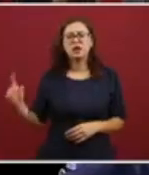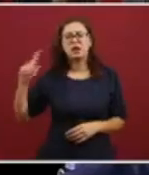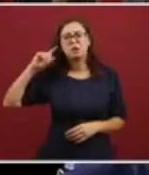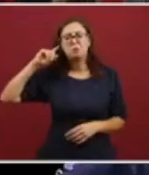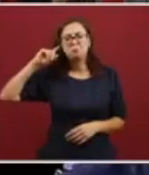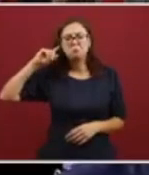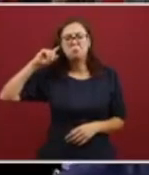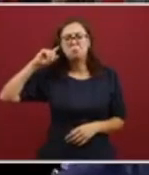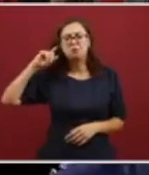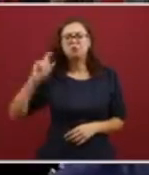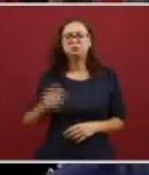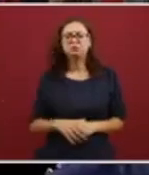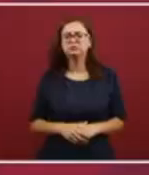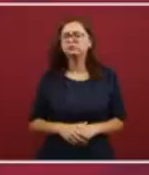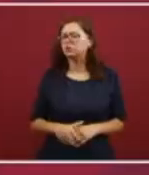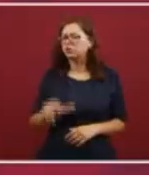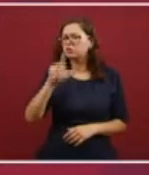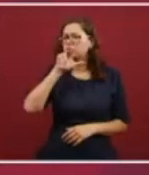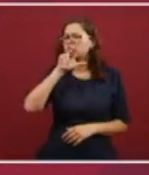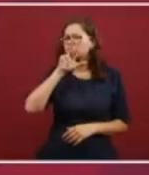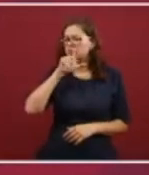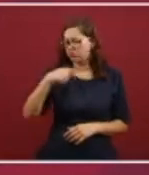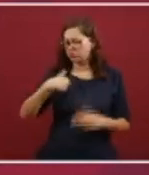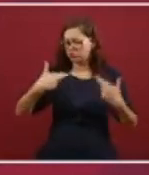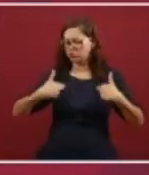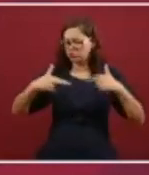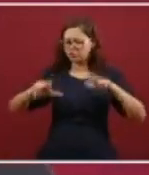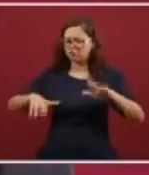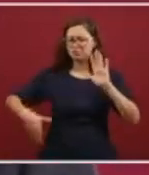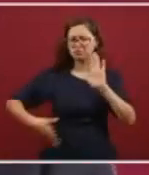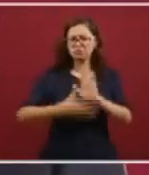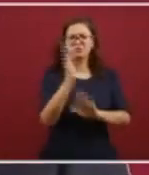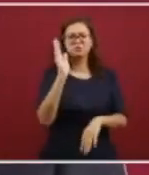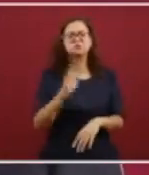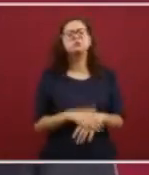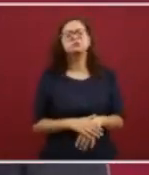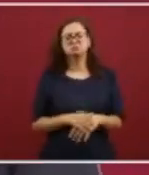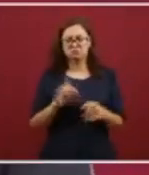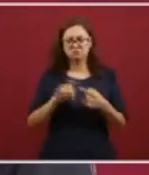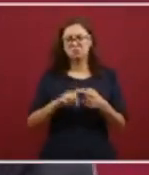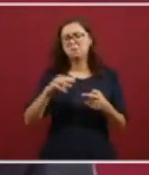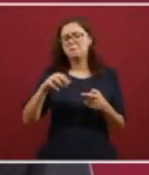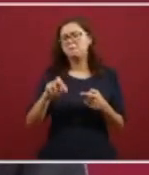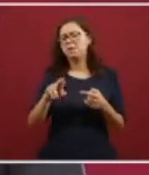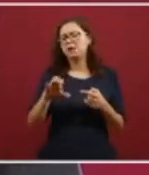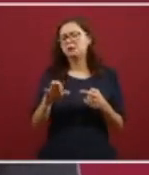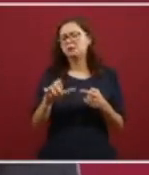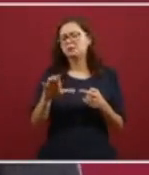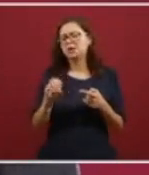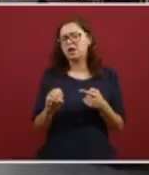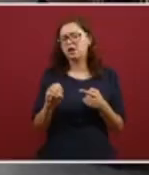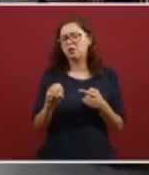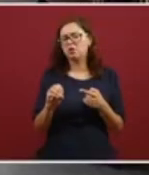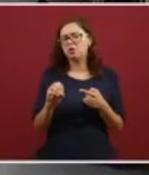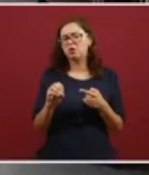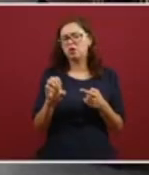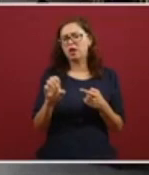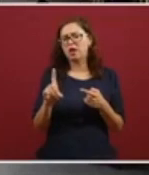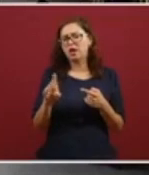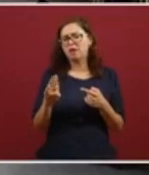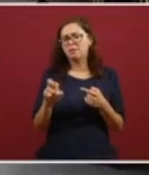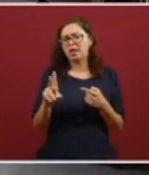Voy a estar bien representado. Va a ir Marcelo Ebrard y va a ir Carlos Ursúa, secretario de